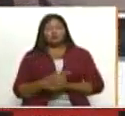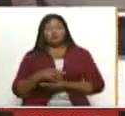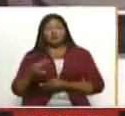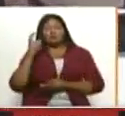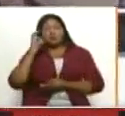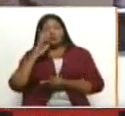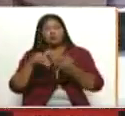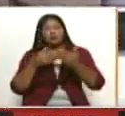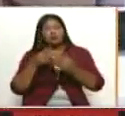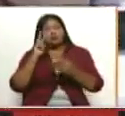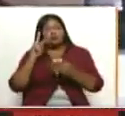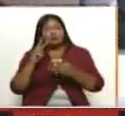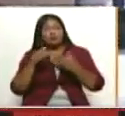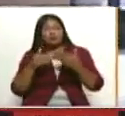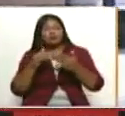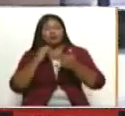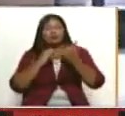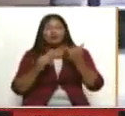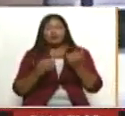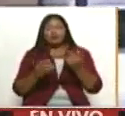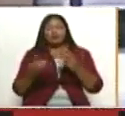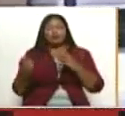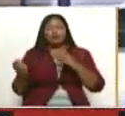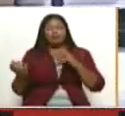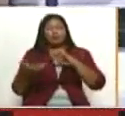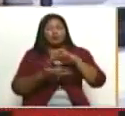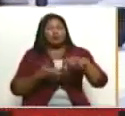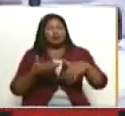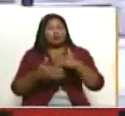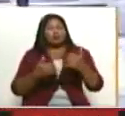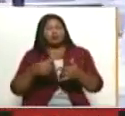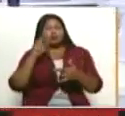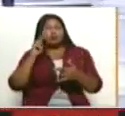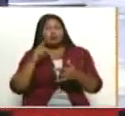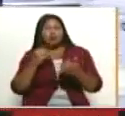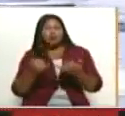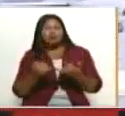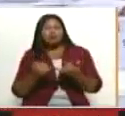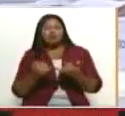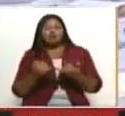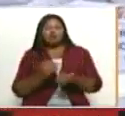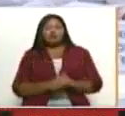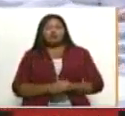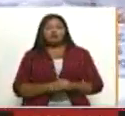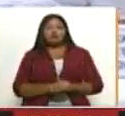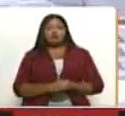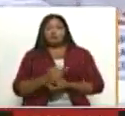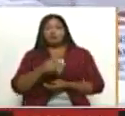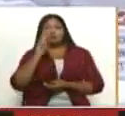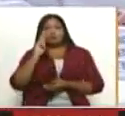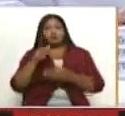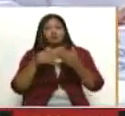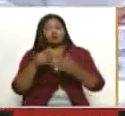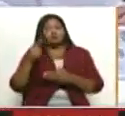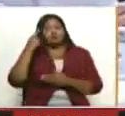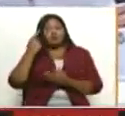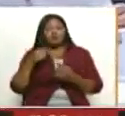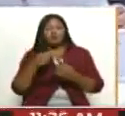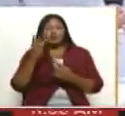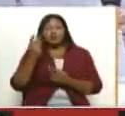en cuenta. El fin de un conflicto armado que se ha vuelto más miserable y detestable debe tener sus días